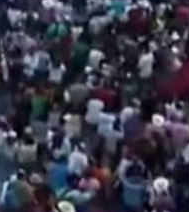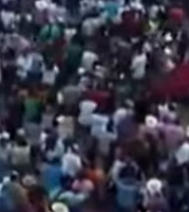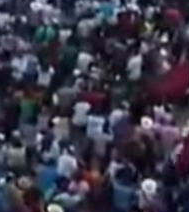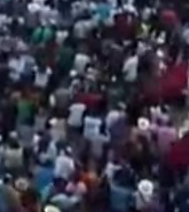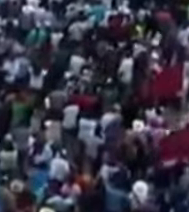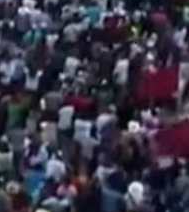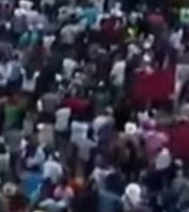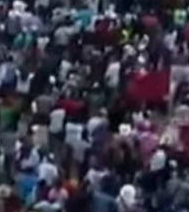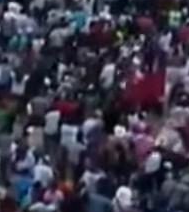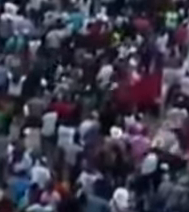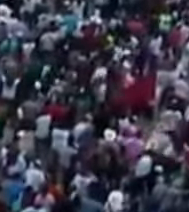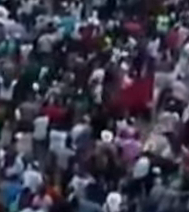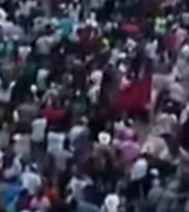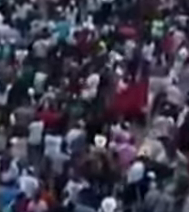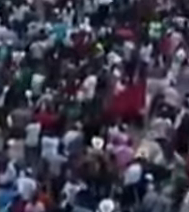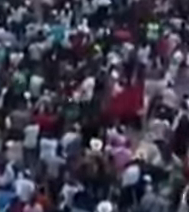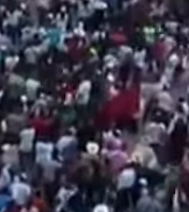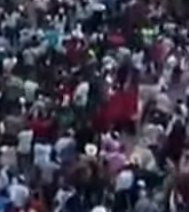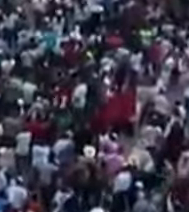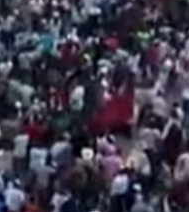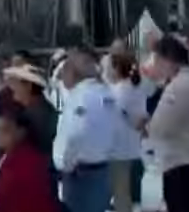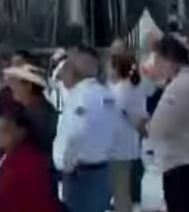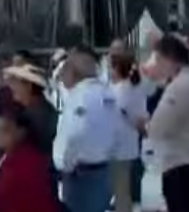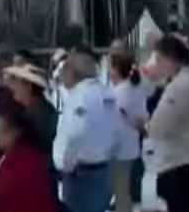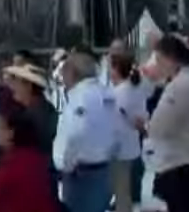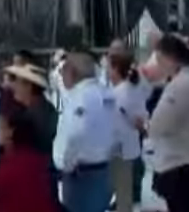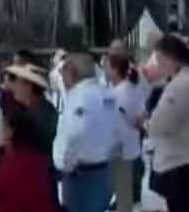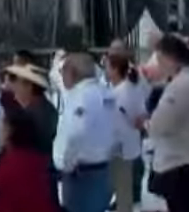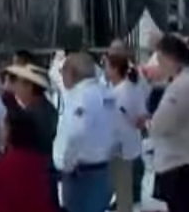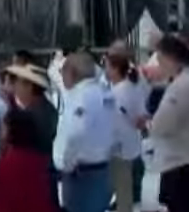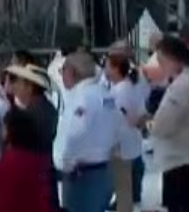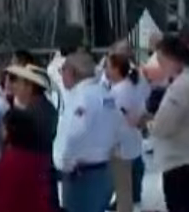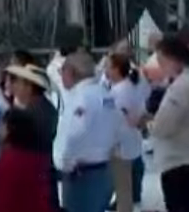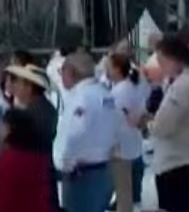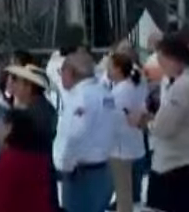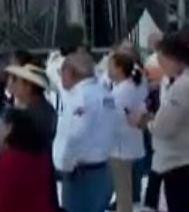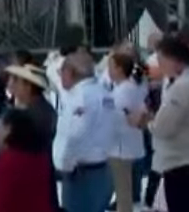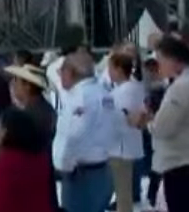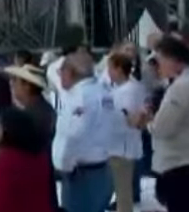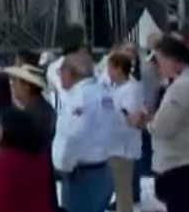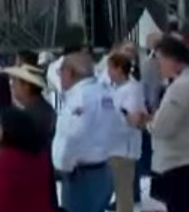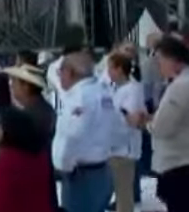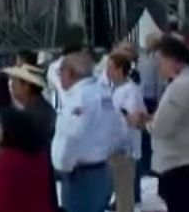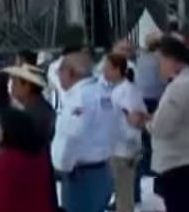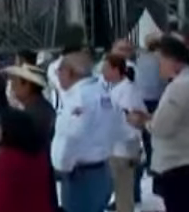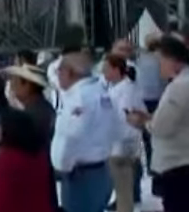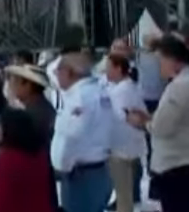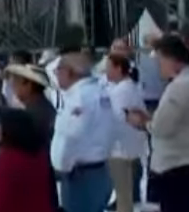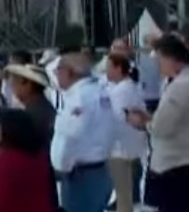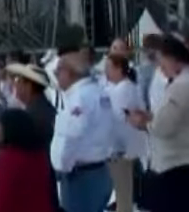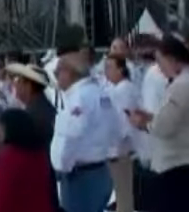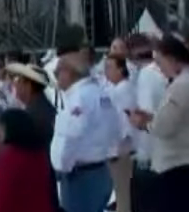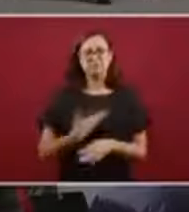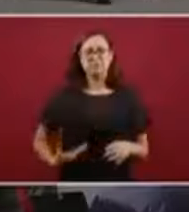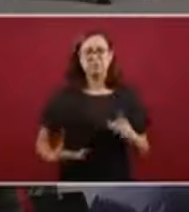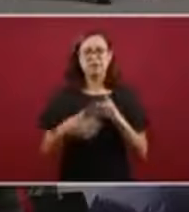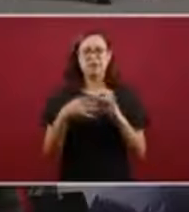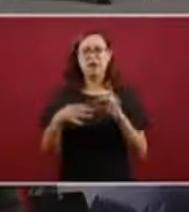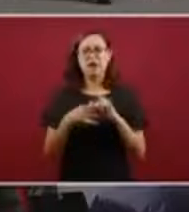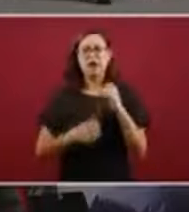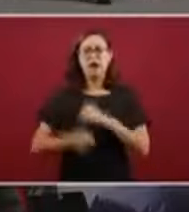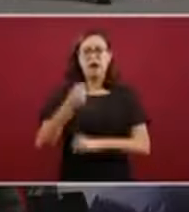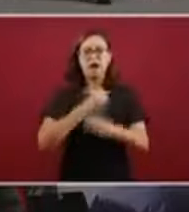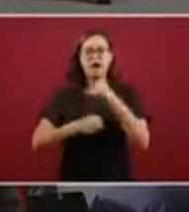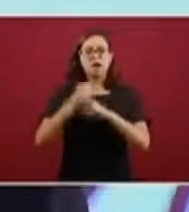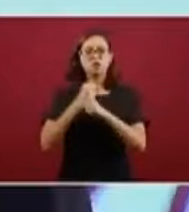profundizar un poco más en la inseguridad que está viviendo el país de hecho con decíamos unas cifras del informe laboratorio electoral que mostraba como